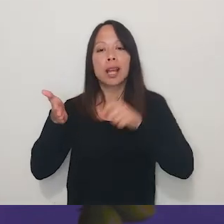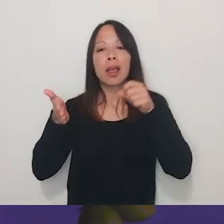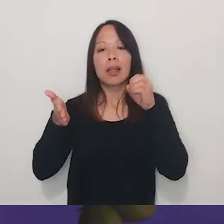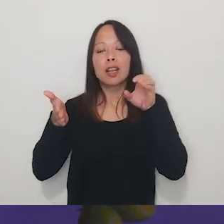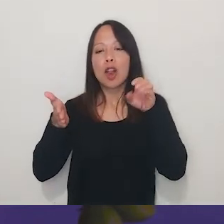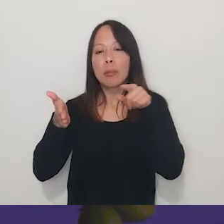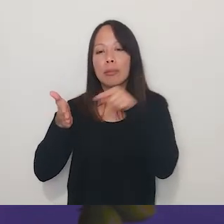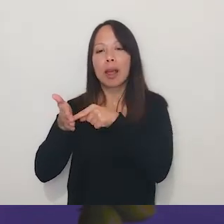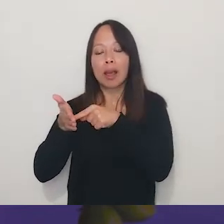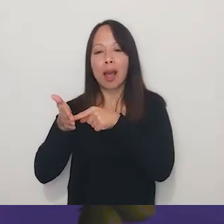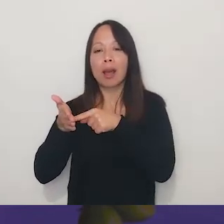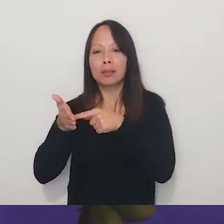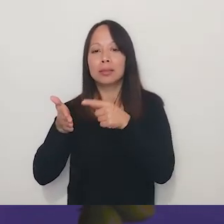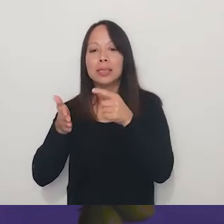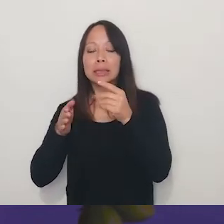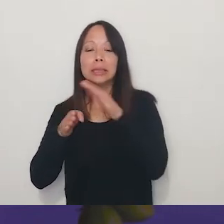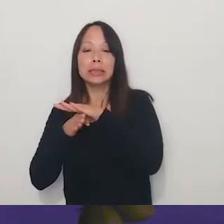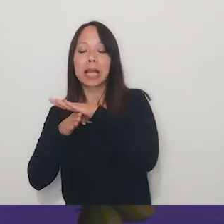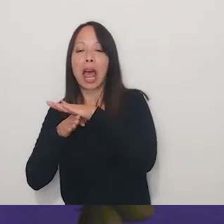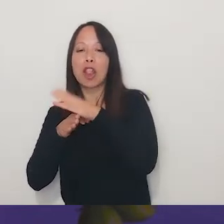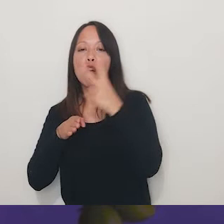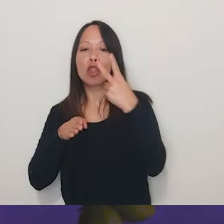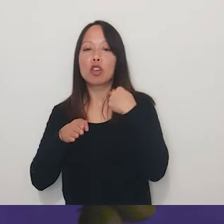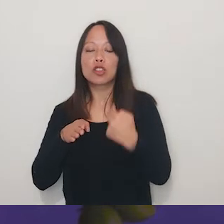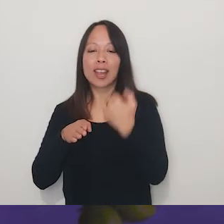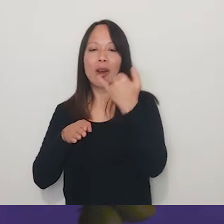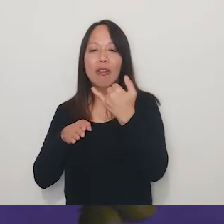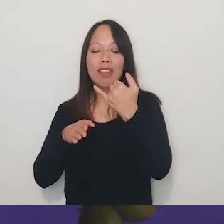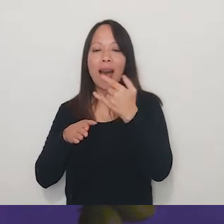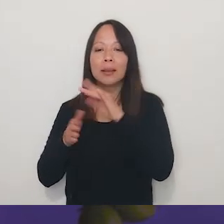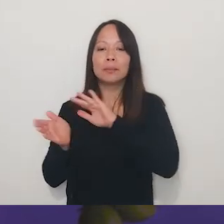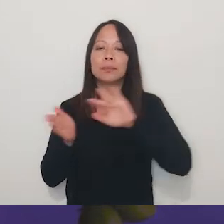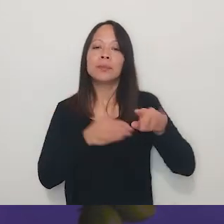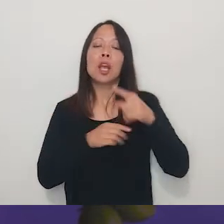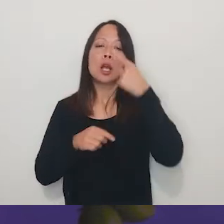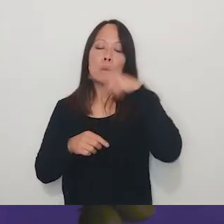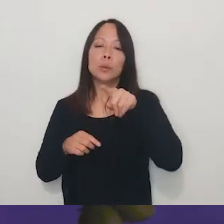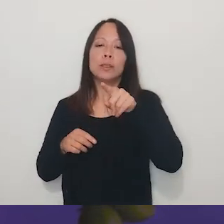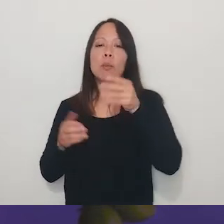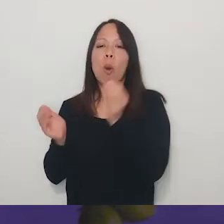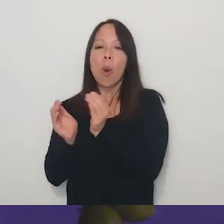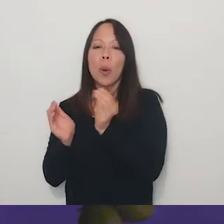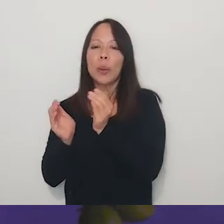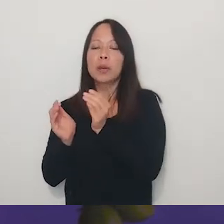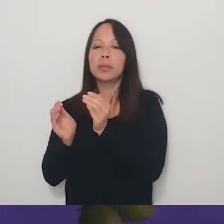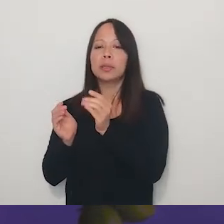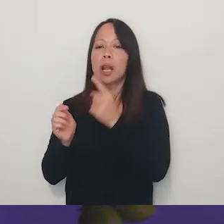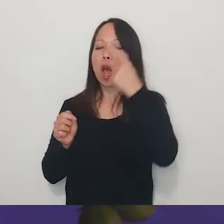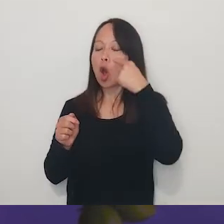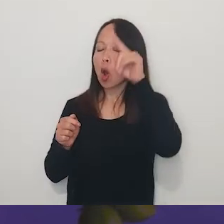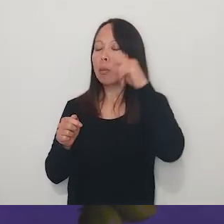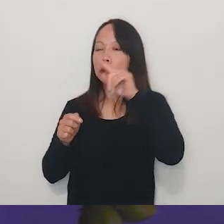había pasado por primera vez en mi paciente. Bueno, y el último paciente es una bebita con convulsiones neonatales, hipotonía y